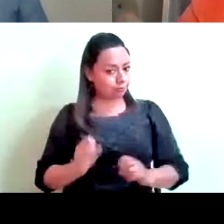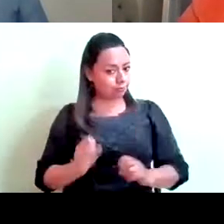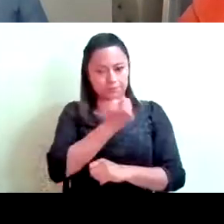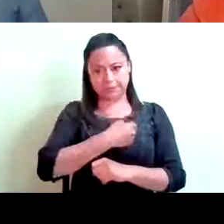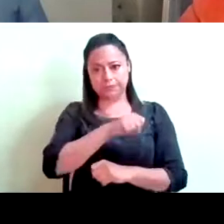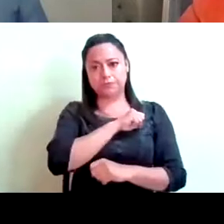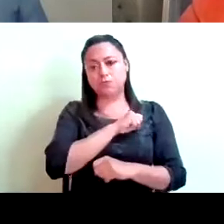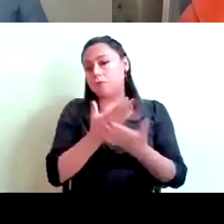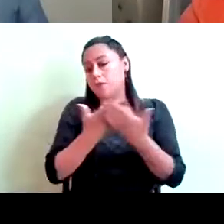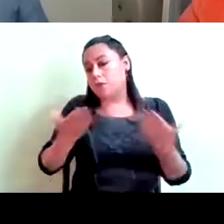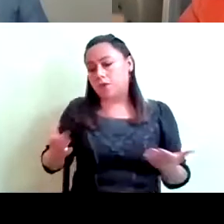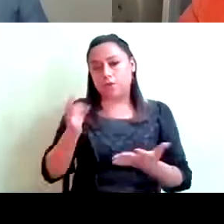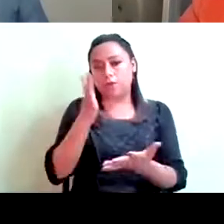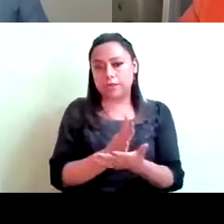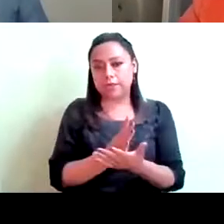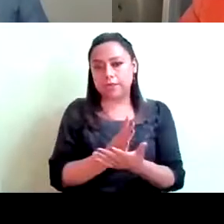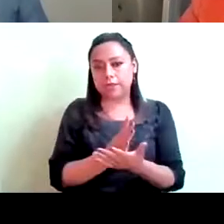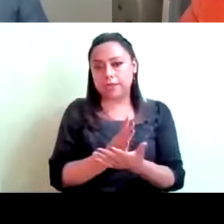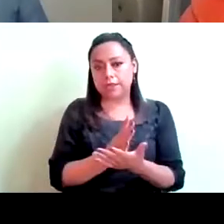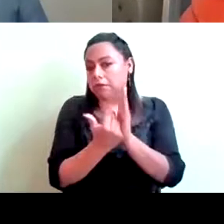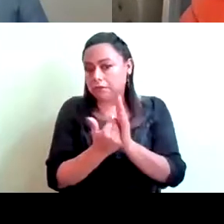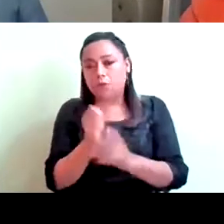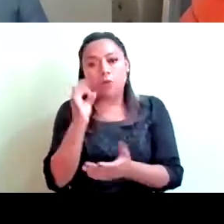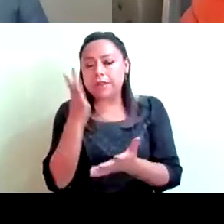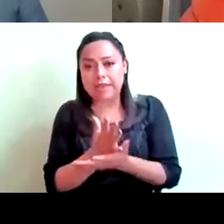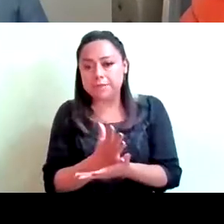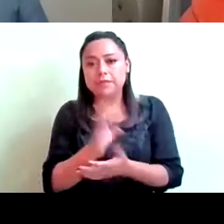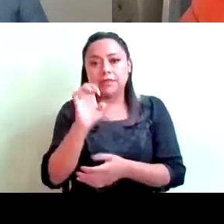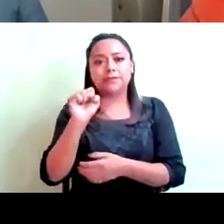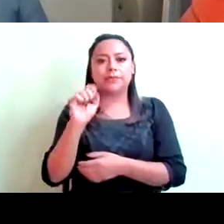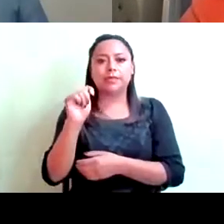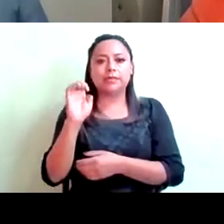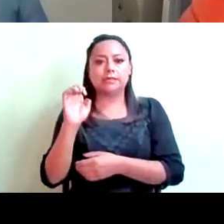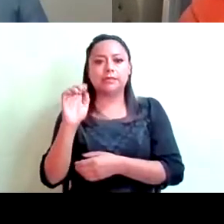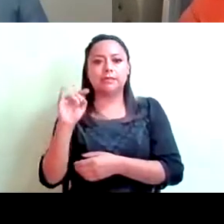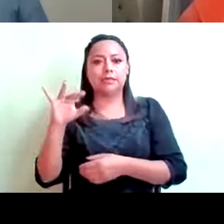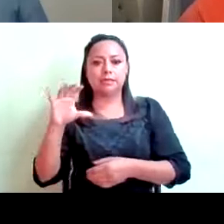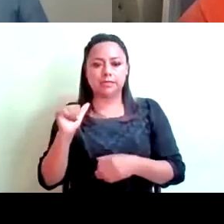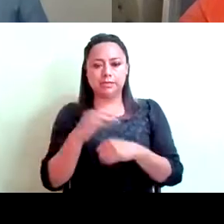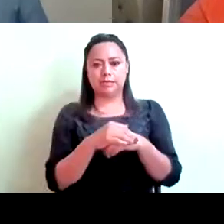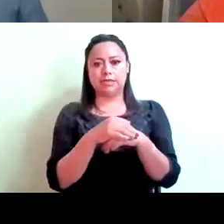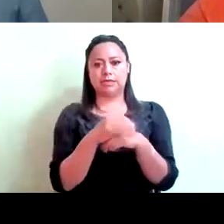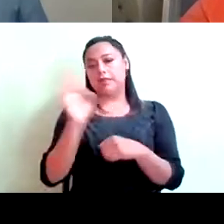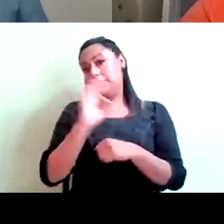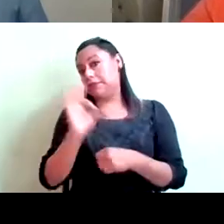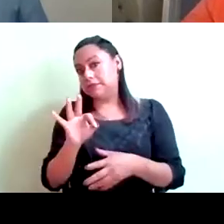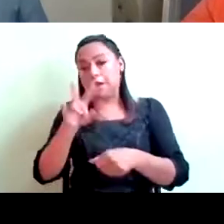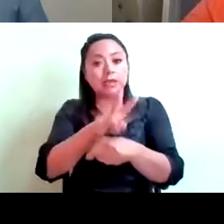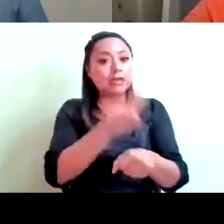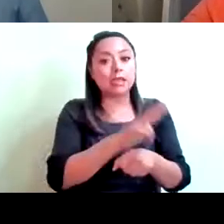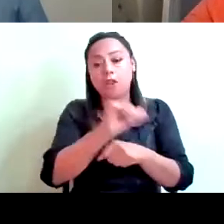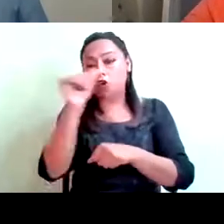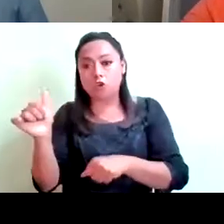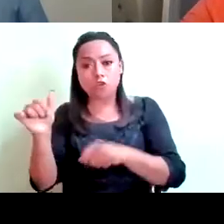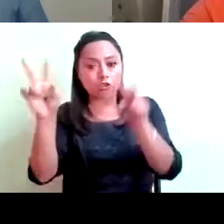estaríamos dejando abierta la posibilidad de que no se hiciera la vigilancia en otras materias de la salud. Esa sería la propuesta, diputada